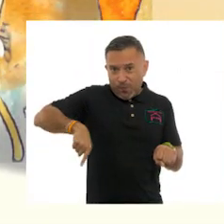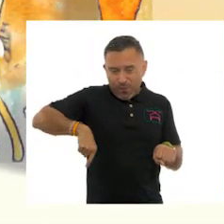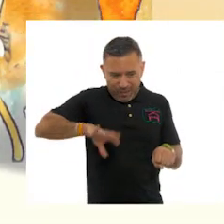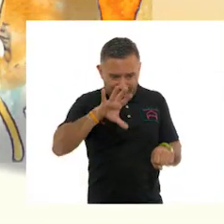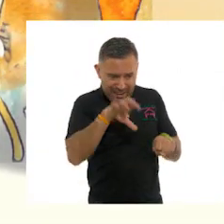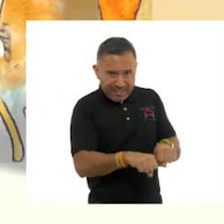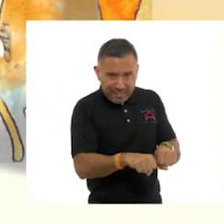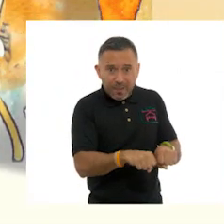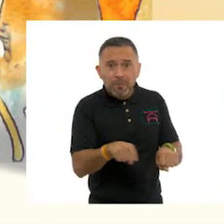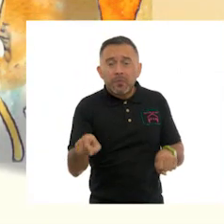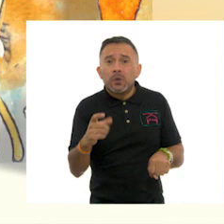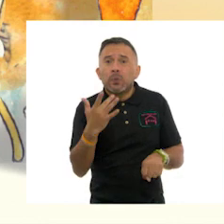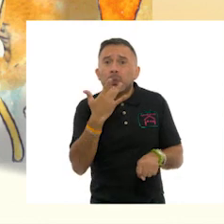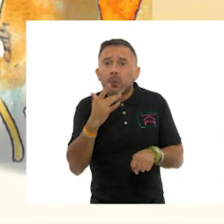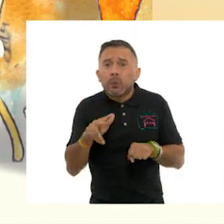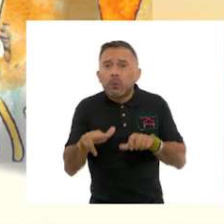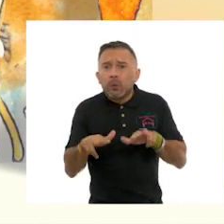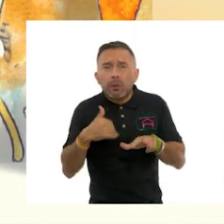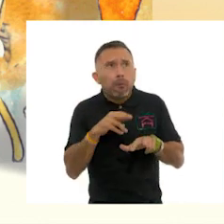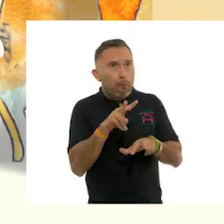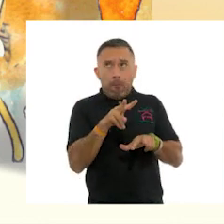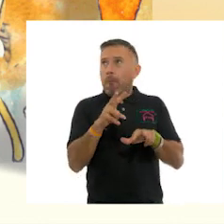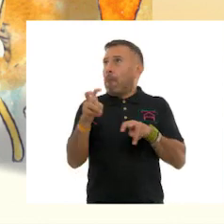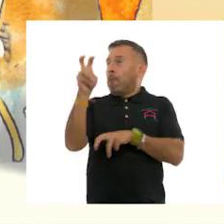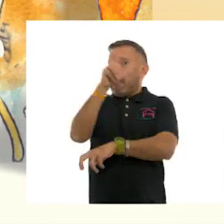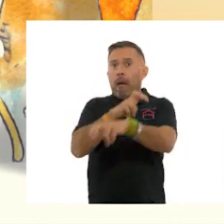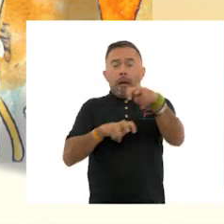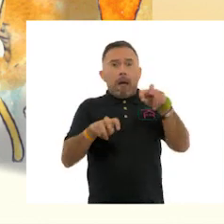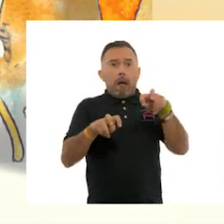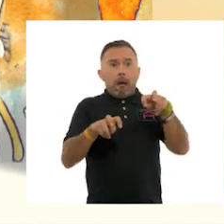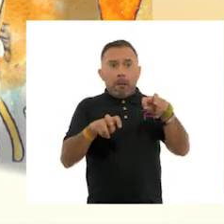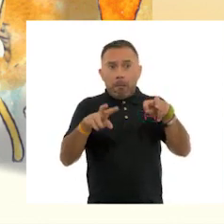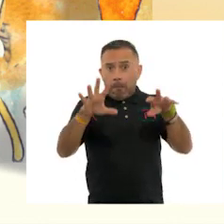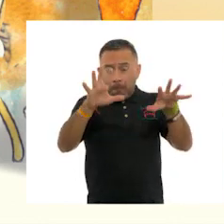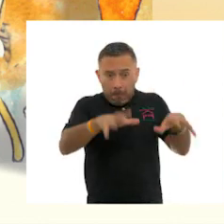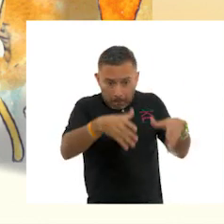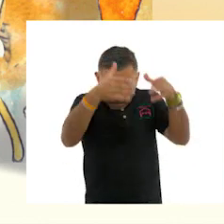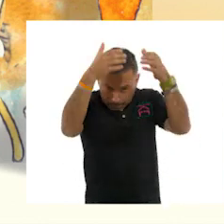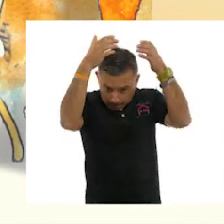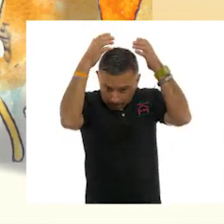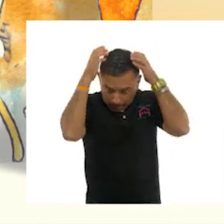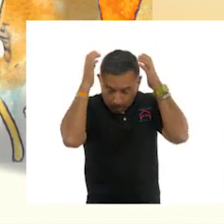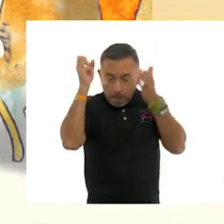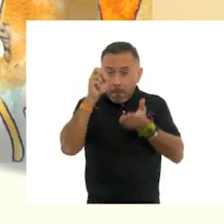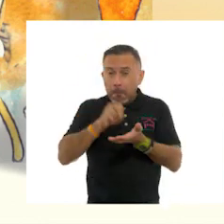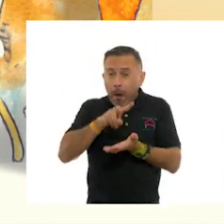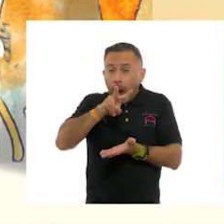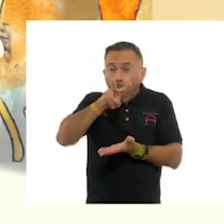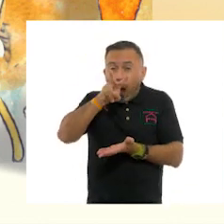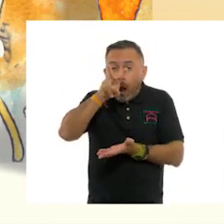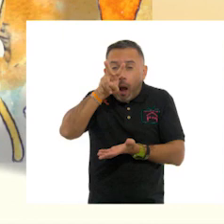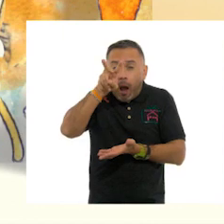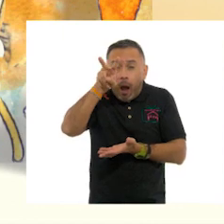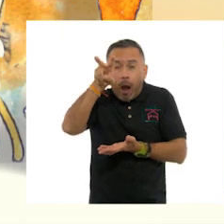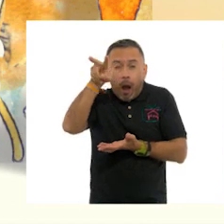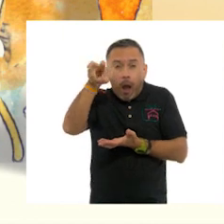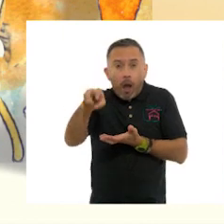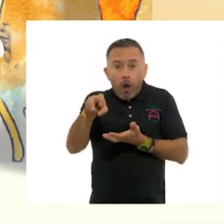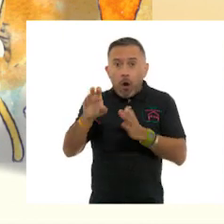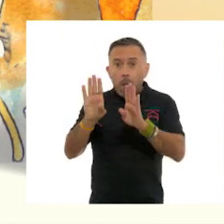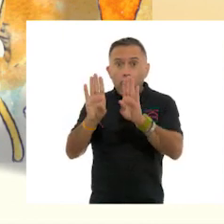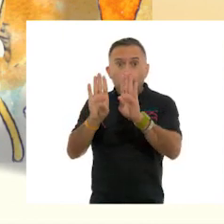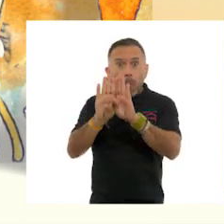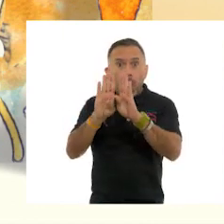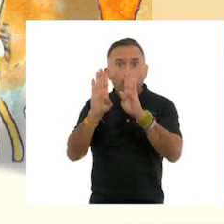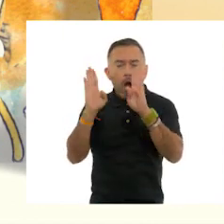Renacuajito, mirando este asalto, tomó su sombrero, dio un tremendo salto y abriendo la puerta con mano y